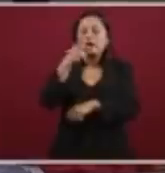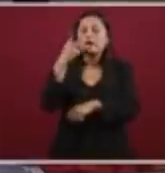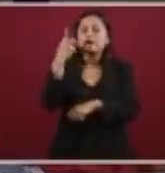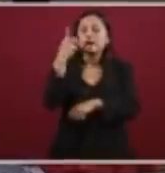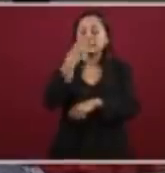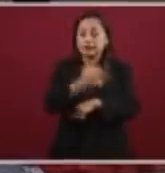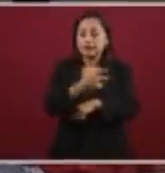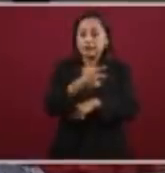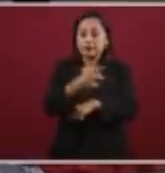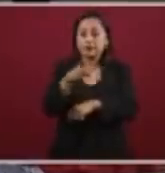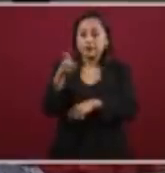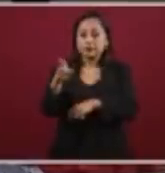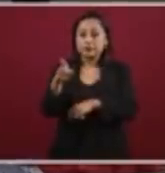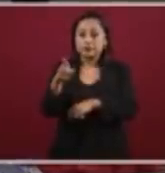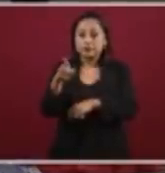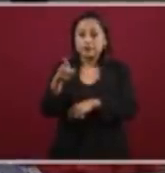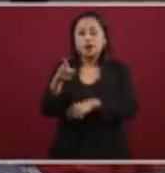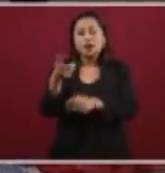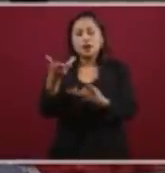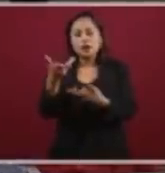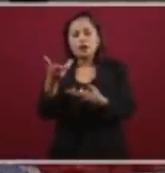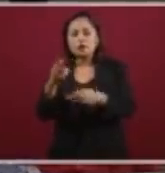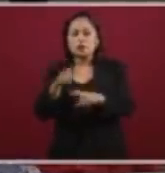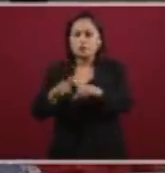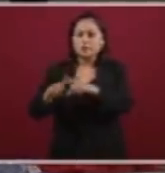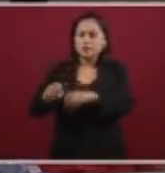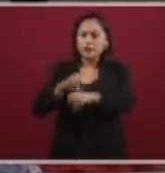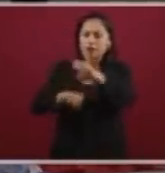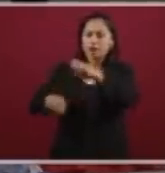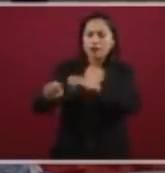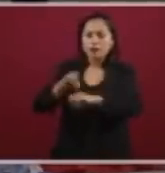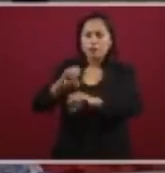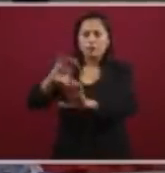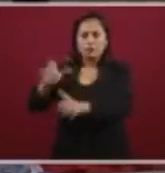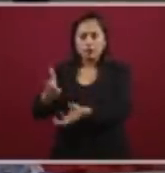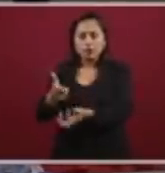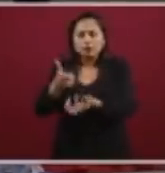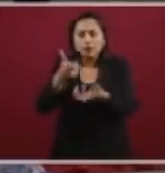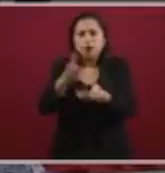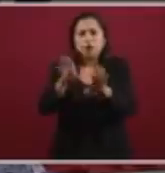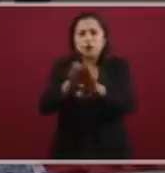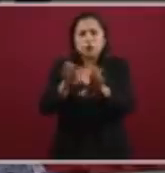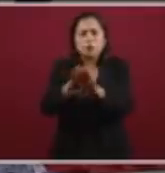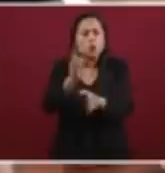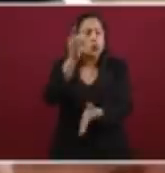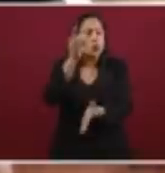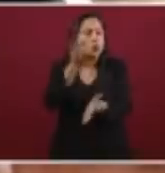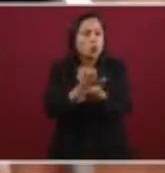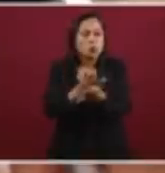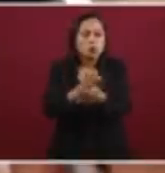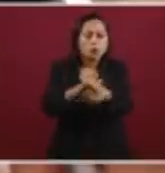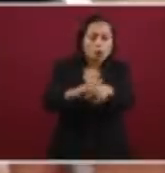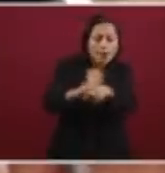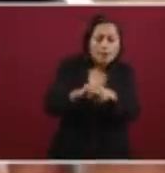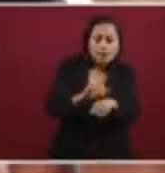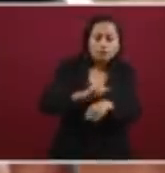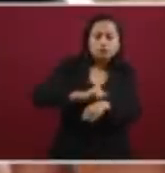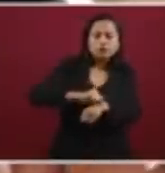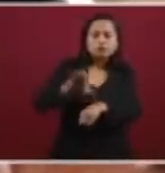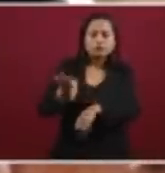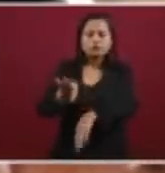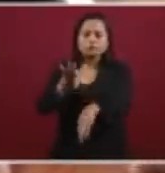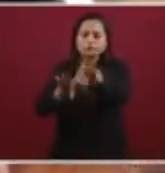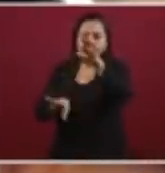las compañías se puedan fondear o puedan financiarse sólo se está dando a recomendados y amigos igual existe un